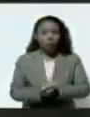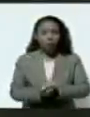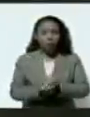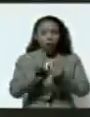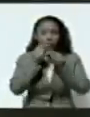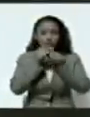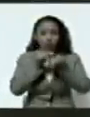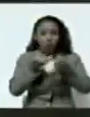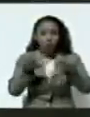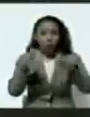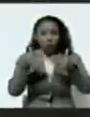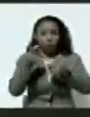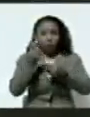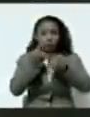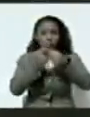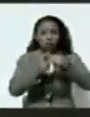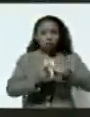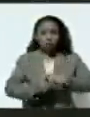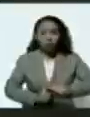despliega el presupuesto,